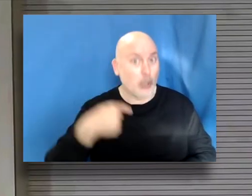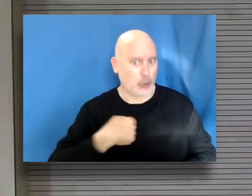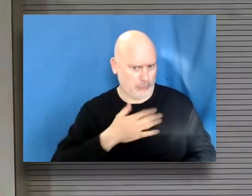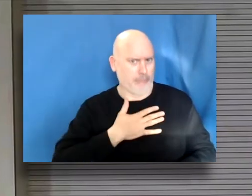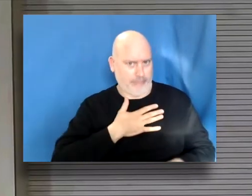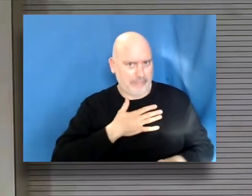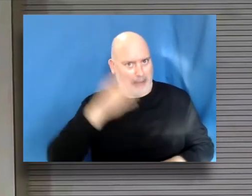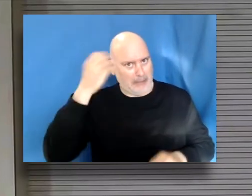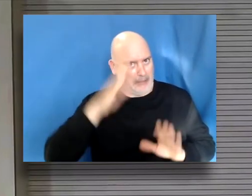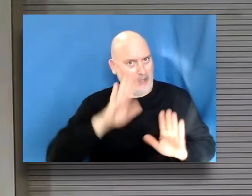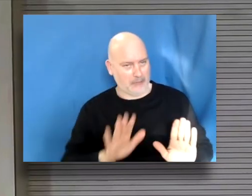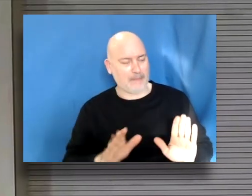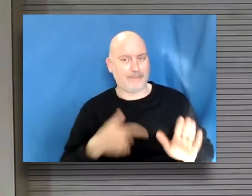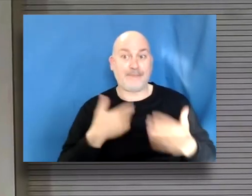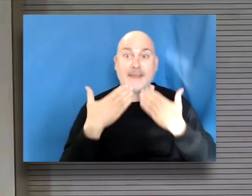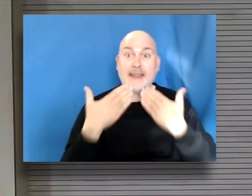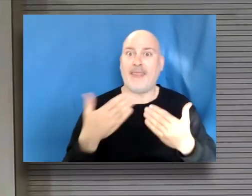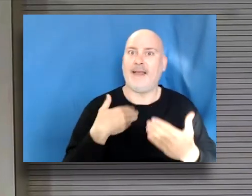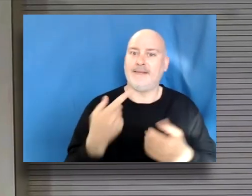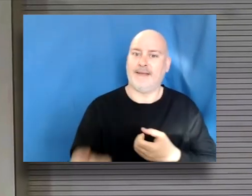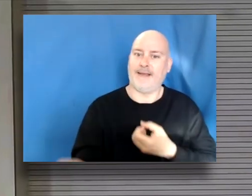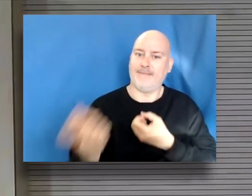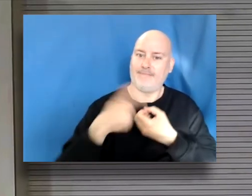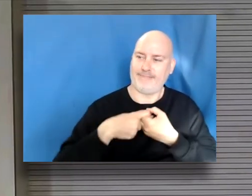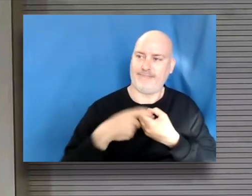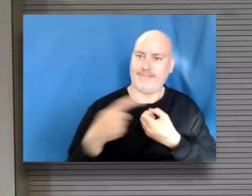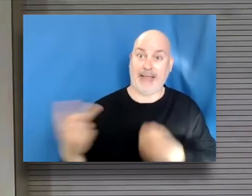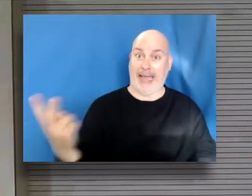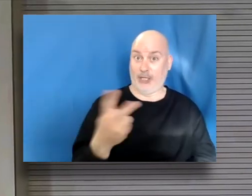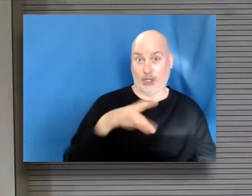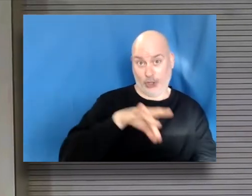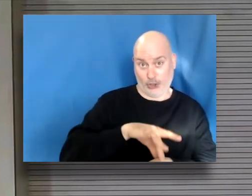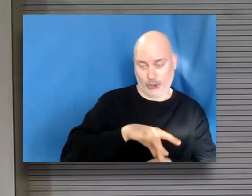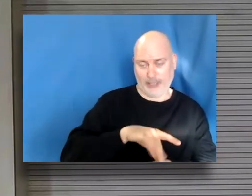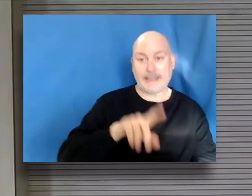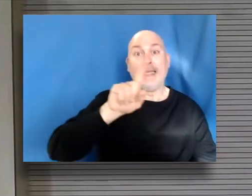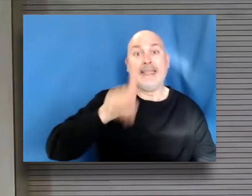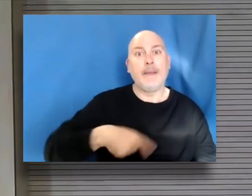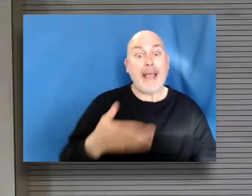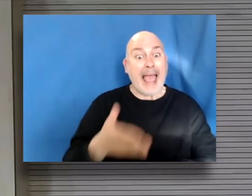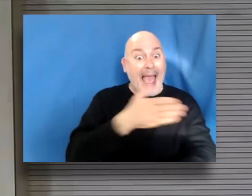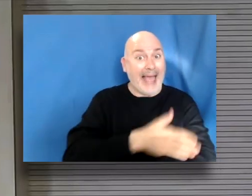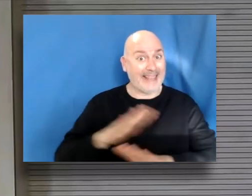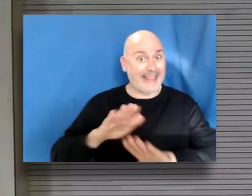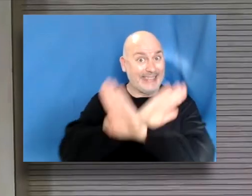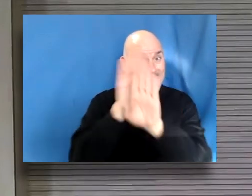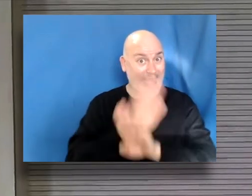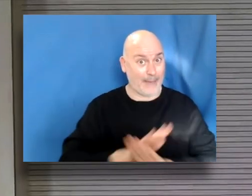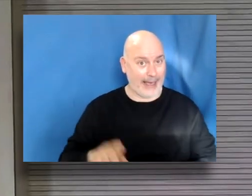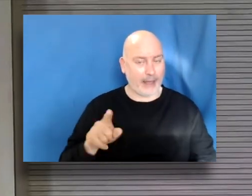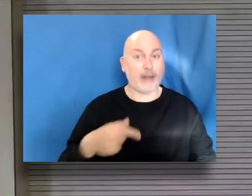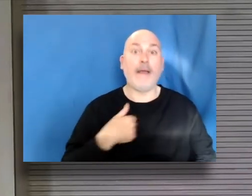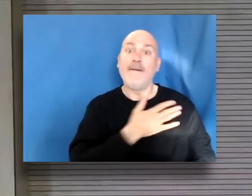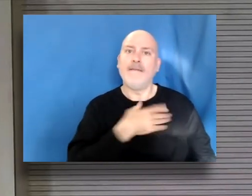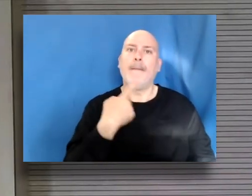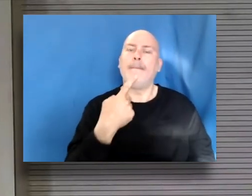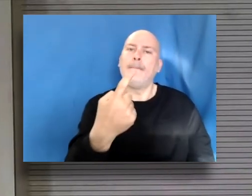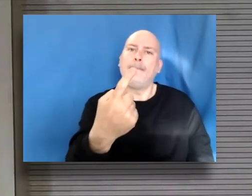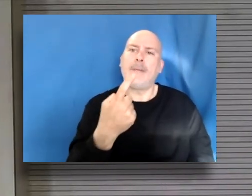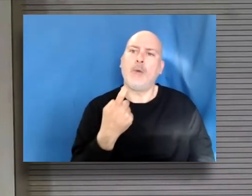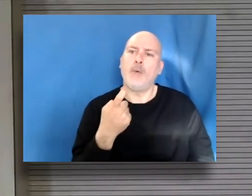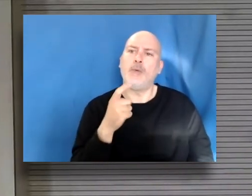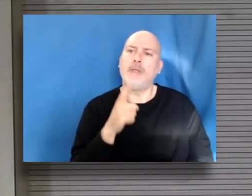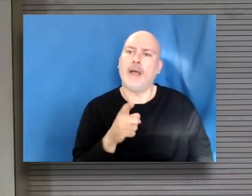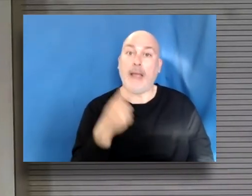la participación y colaboración de Araceli y Roser. Y por último, antes de iros, sí que queríamos haceros una pregunta y